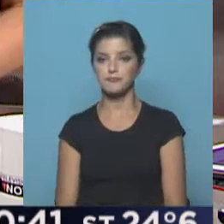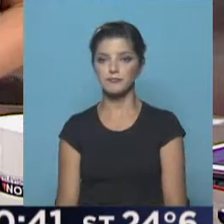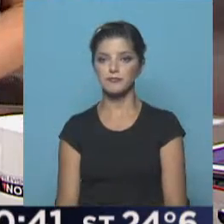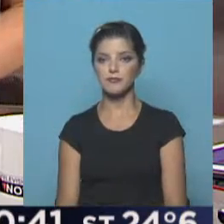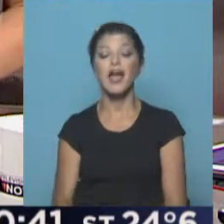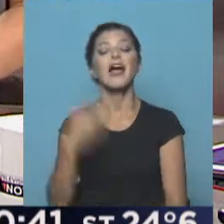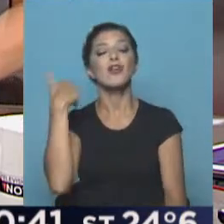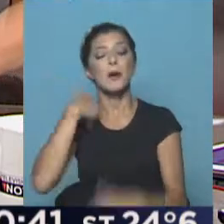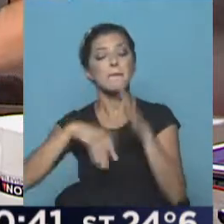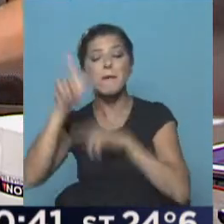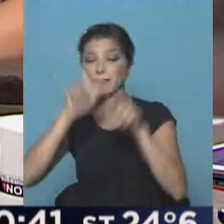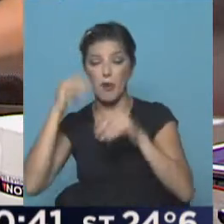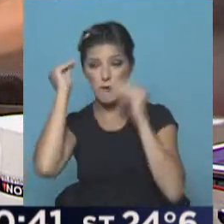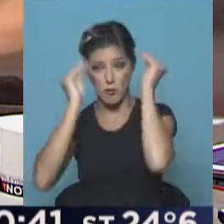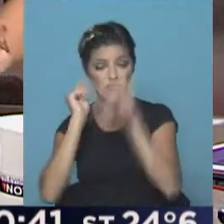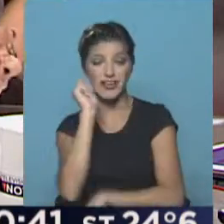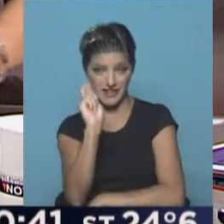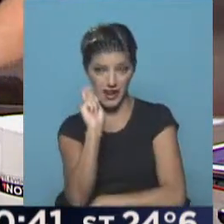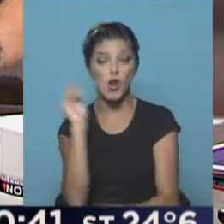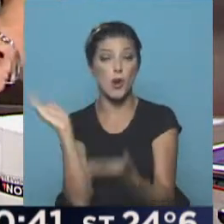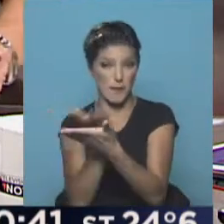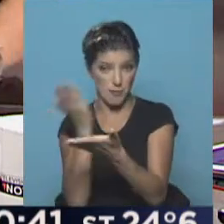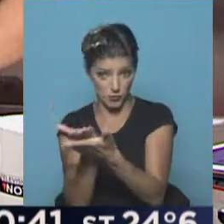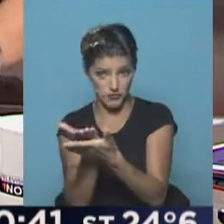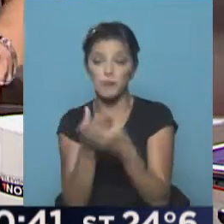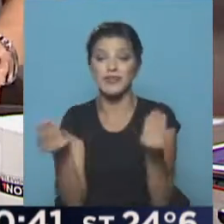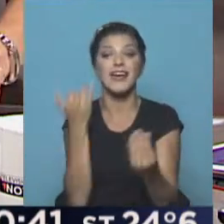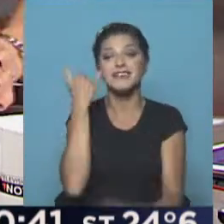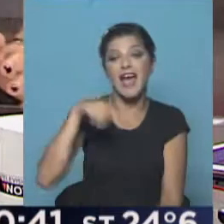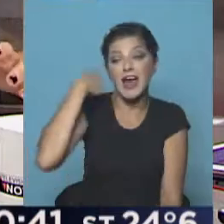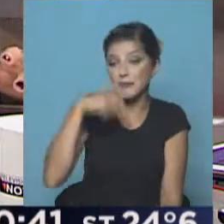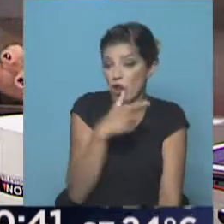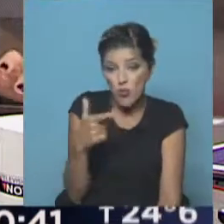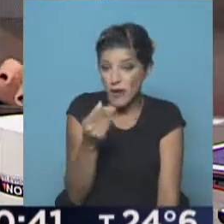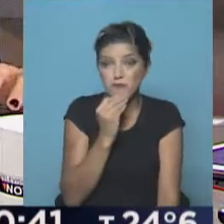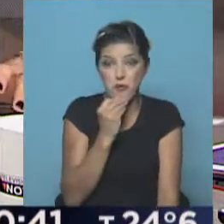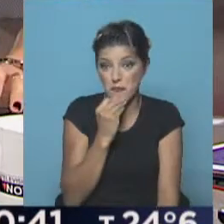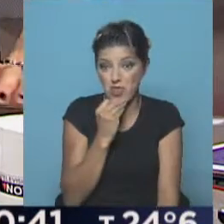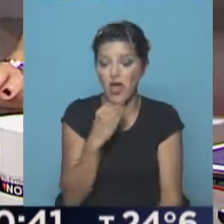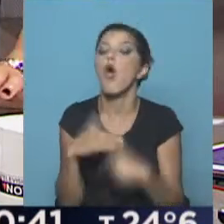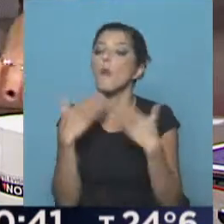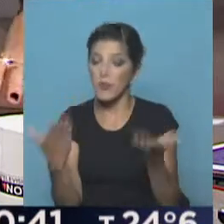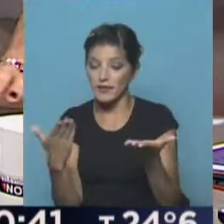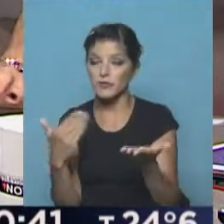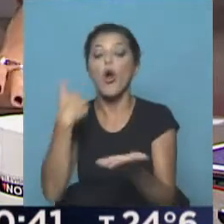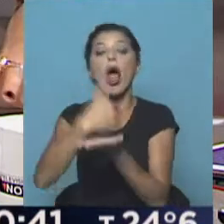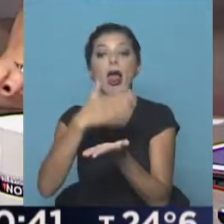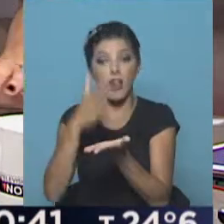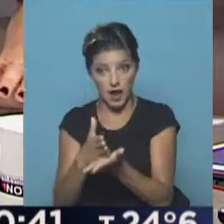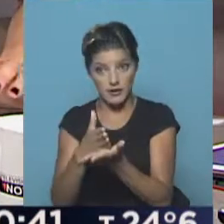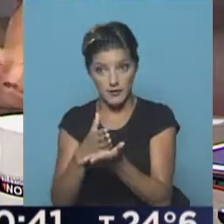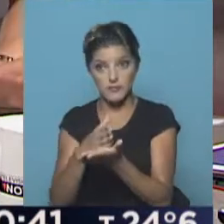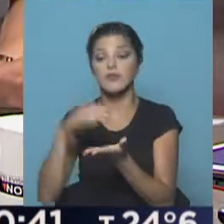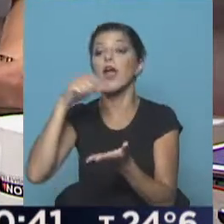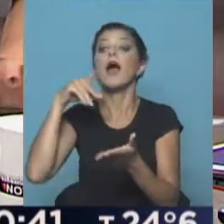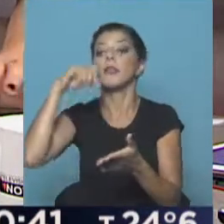los productores, porque en términos prácticos, el ganado ya no tiene qué comer. Es por eso que el área de Agroindustria Nacional les ha